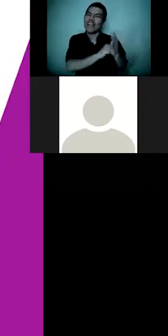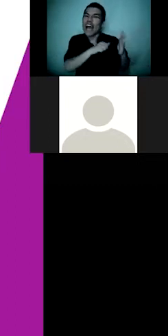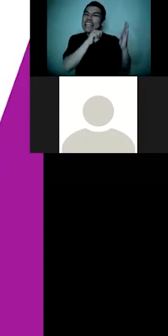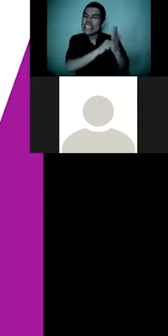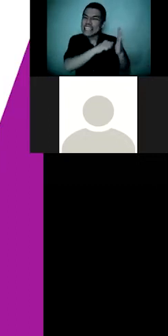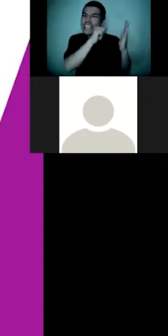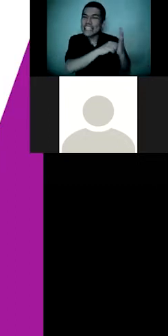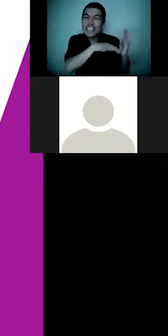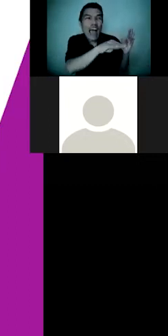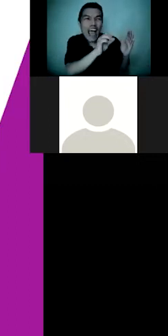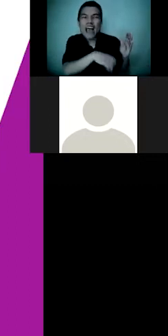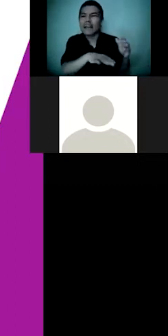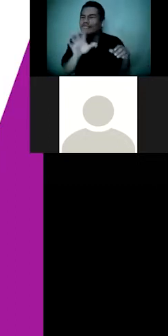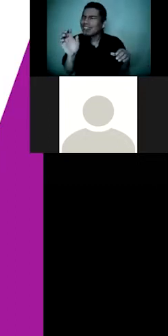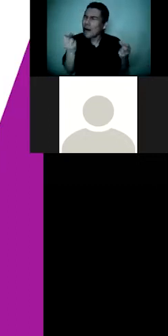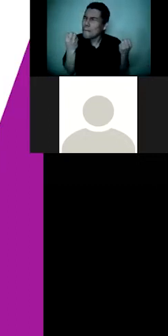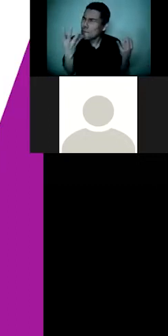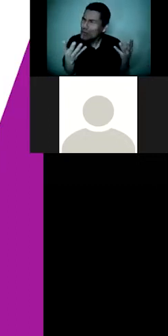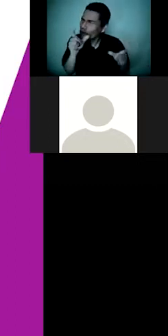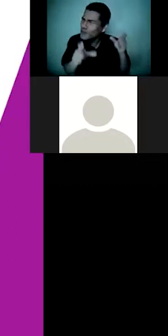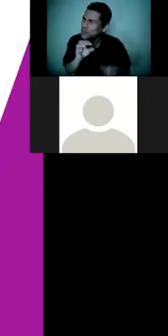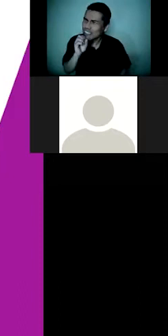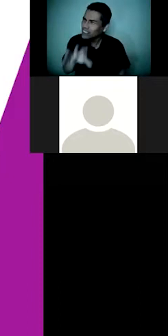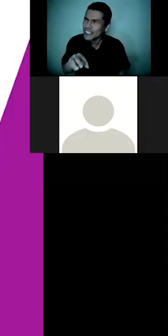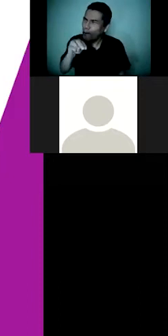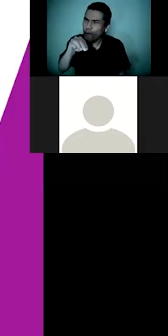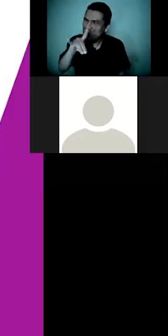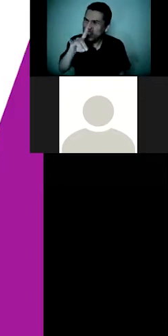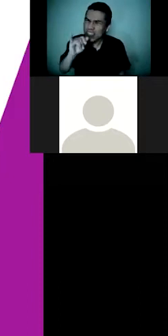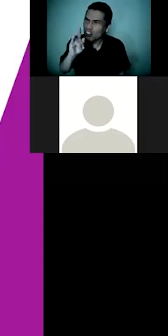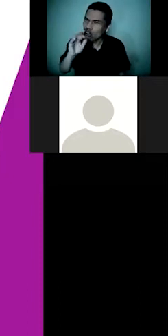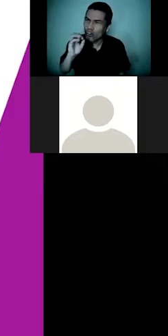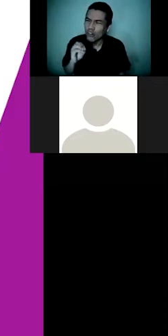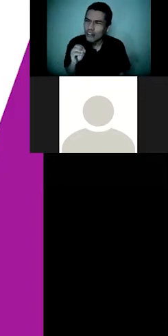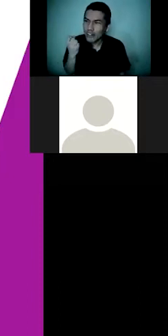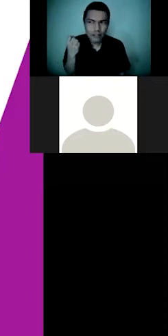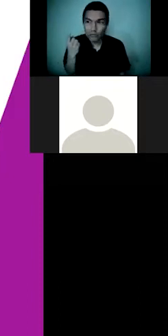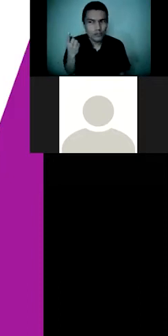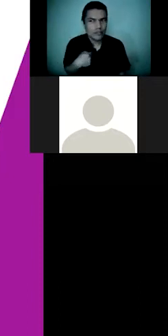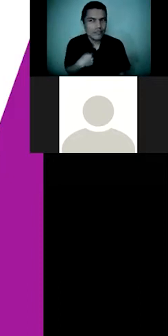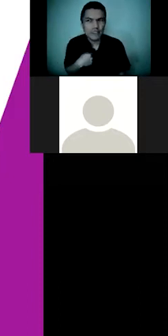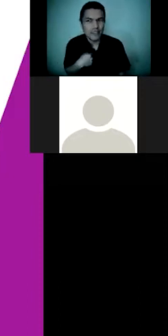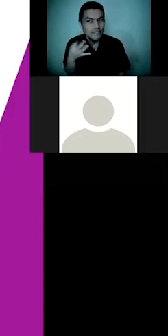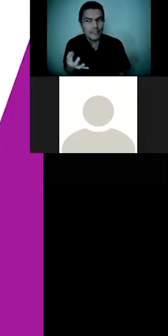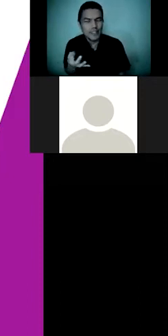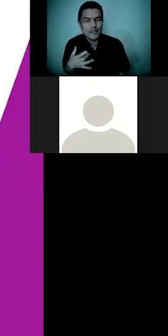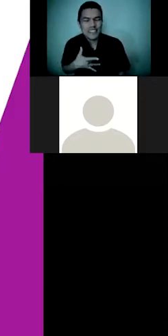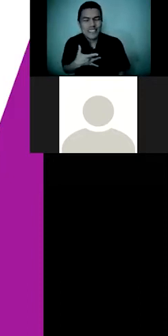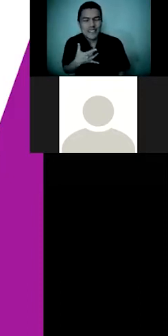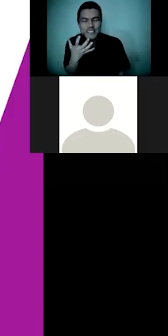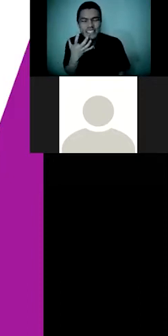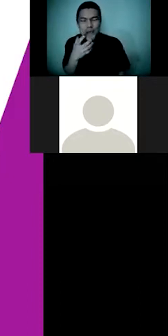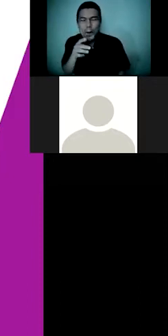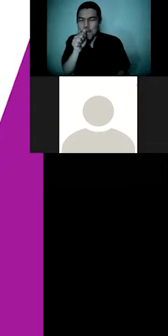molestes. Ok. Y fuimos tocando, tocando, y muchas personas decían mudito. Yo no